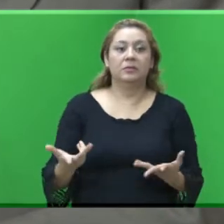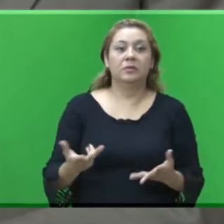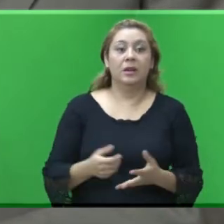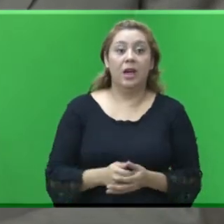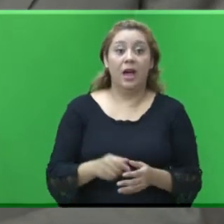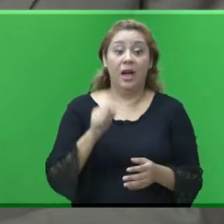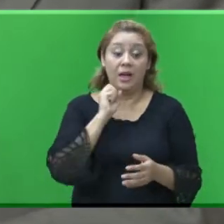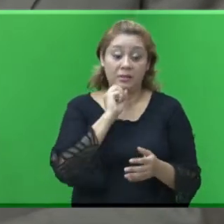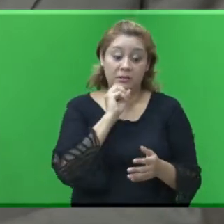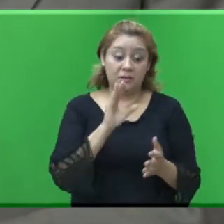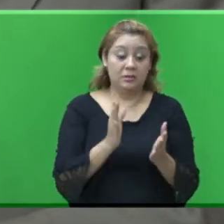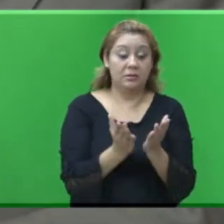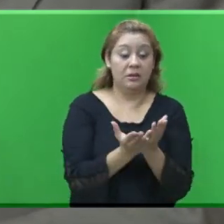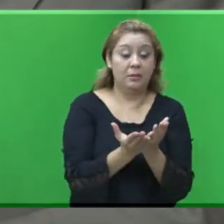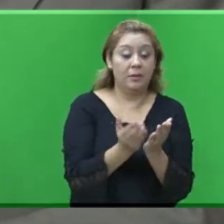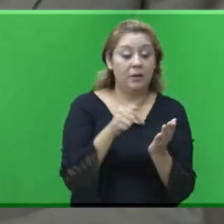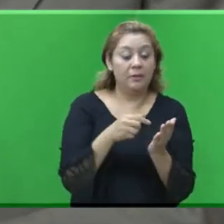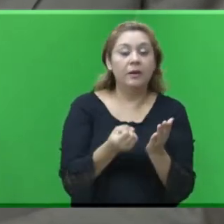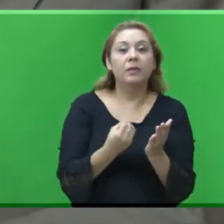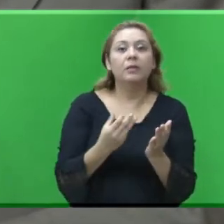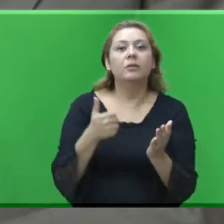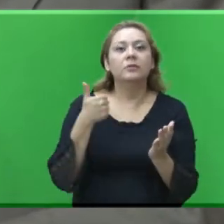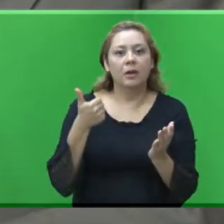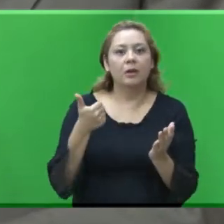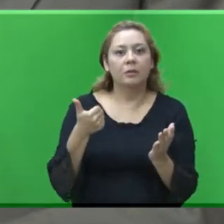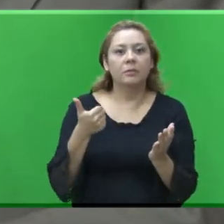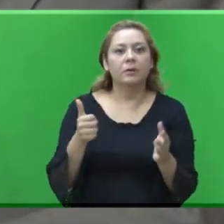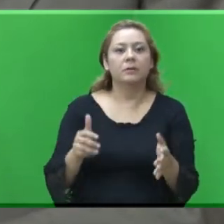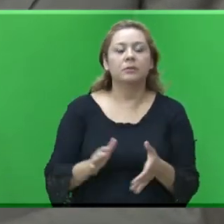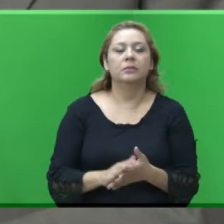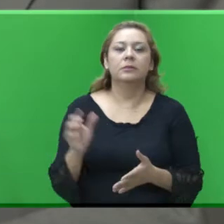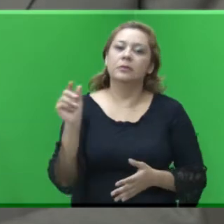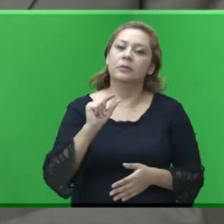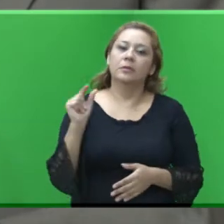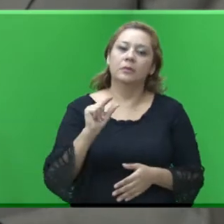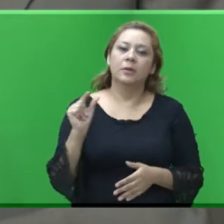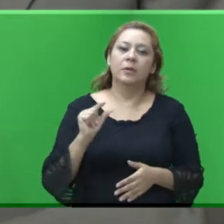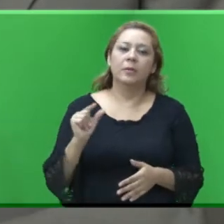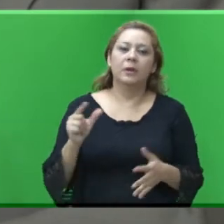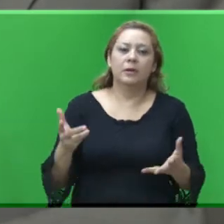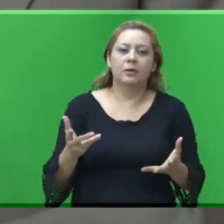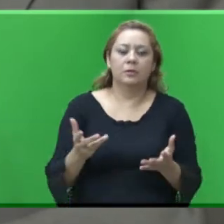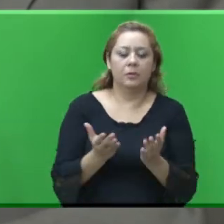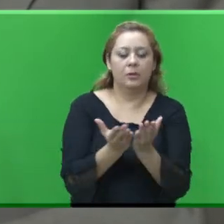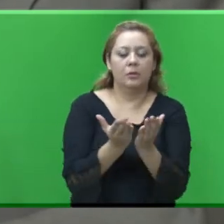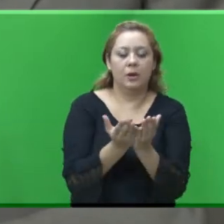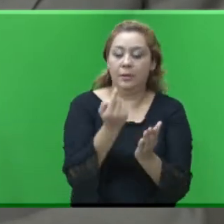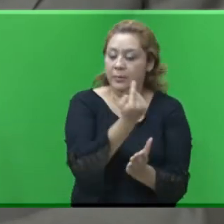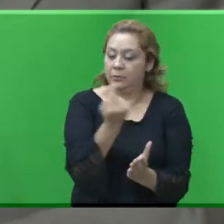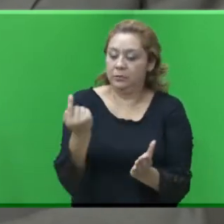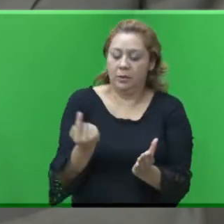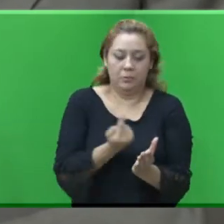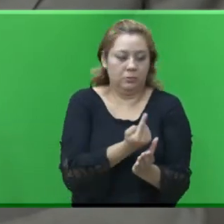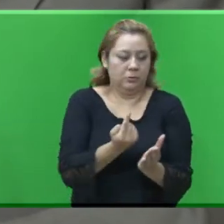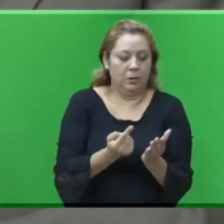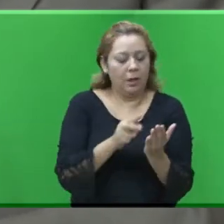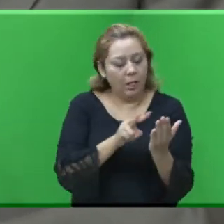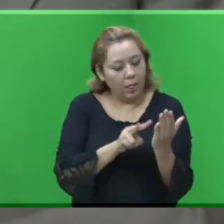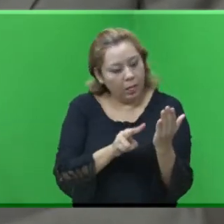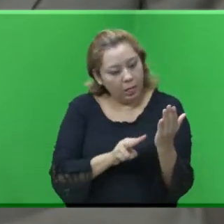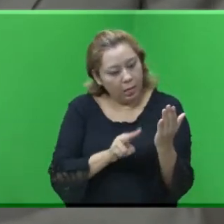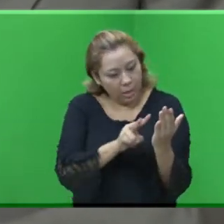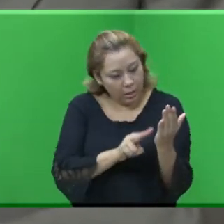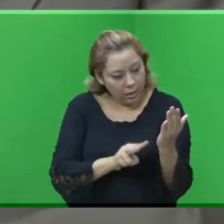maravillosos. Así lo describe la palabra de Dios. Y en un momento los lectores de la Biblia